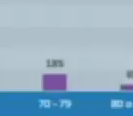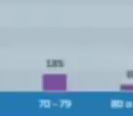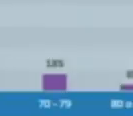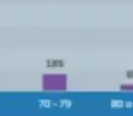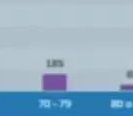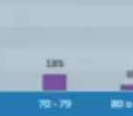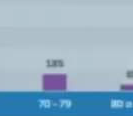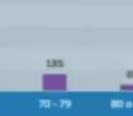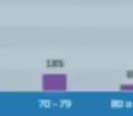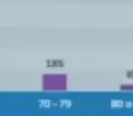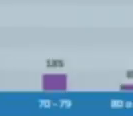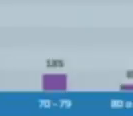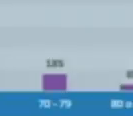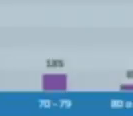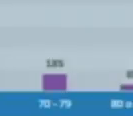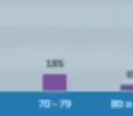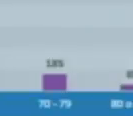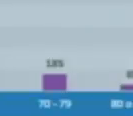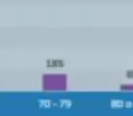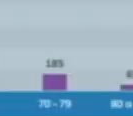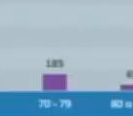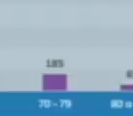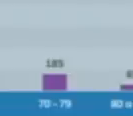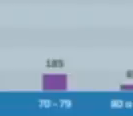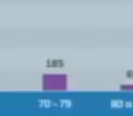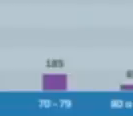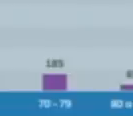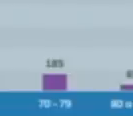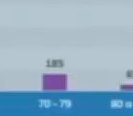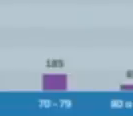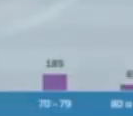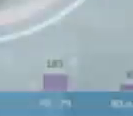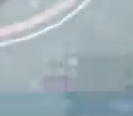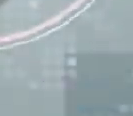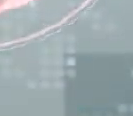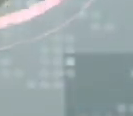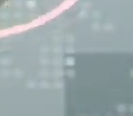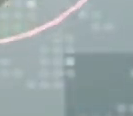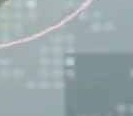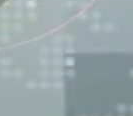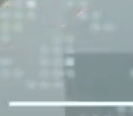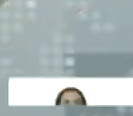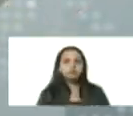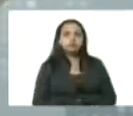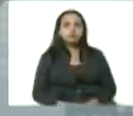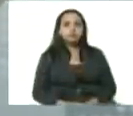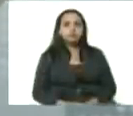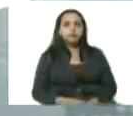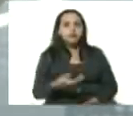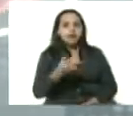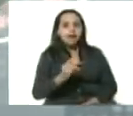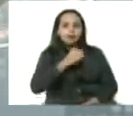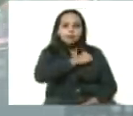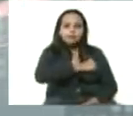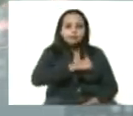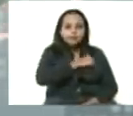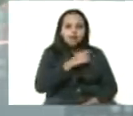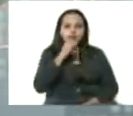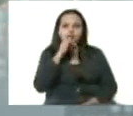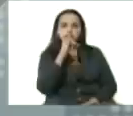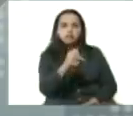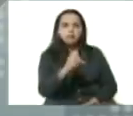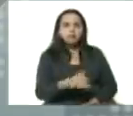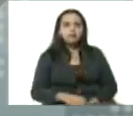1.781 casos. Por otro lado, Julio, bueno, tenemos el penoso deber de